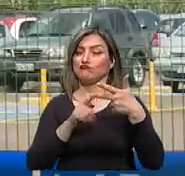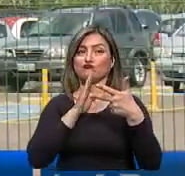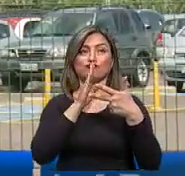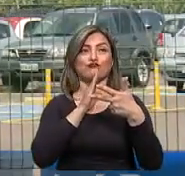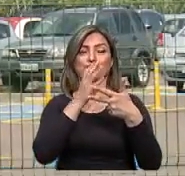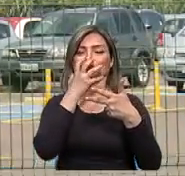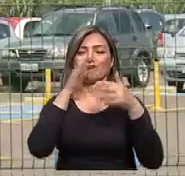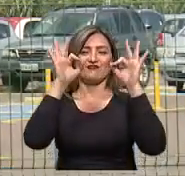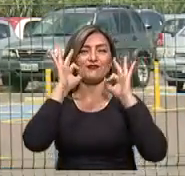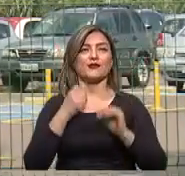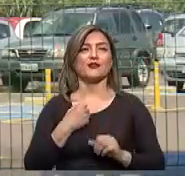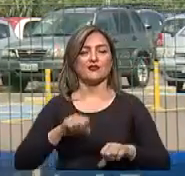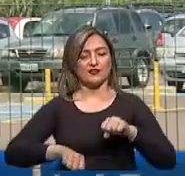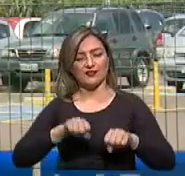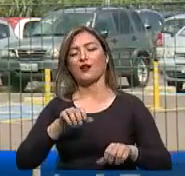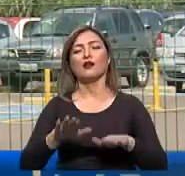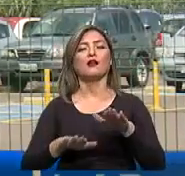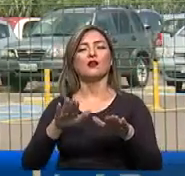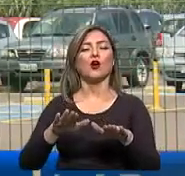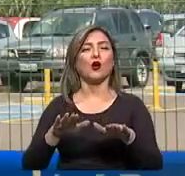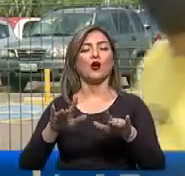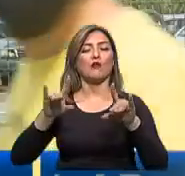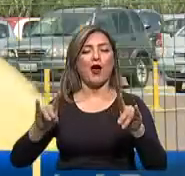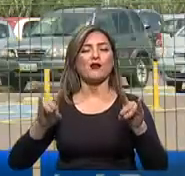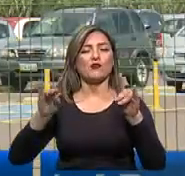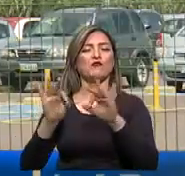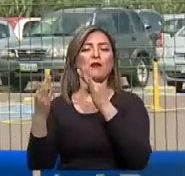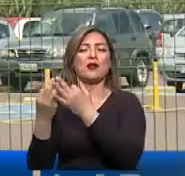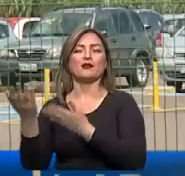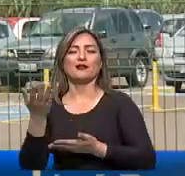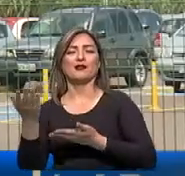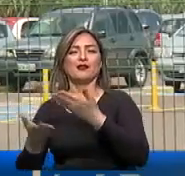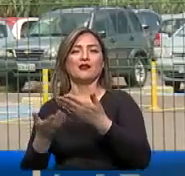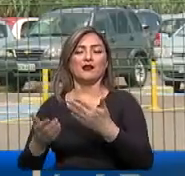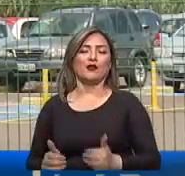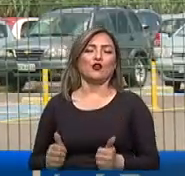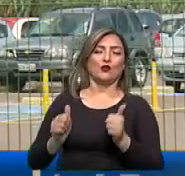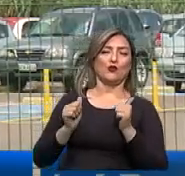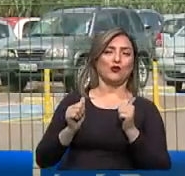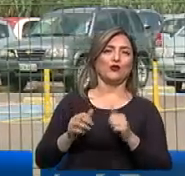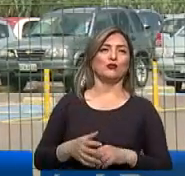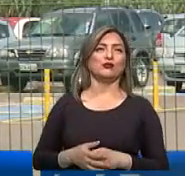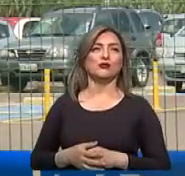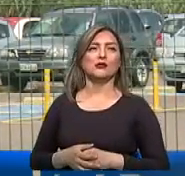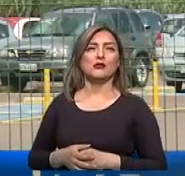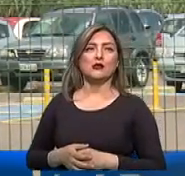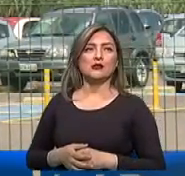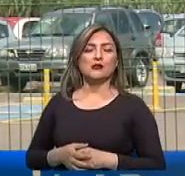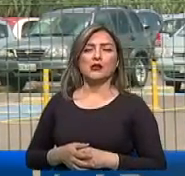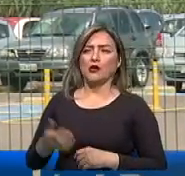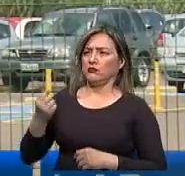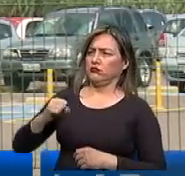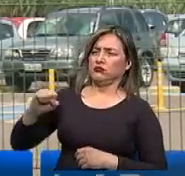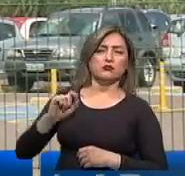algo de bici, caminé, salí a caminar con mis perros, pasé con la familia. Descanso, en realidad. ¿Y tal vez no salió para la ciudad? No, me quedé